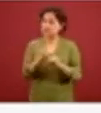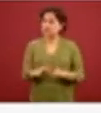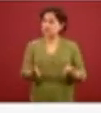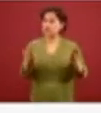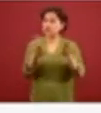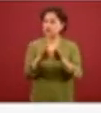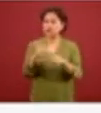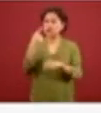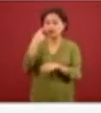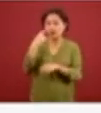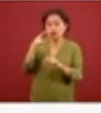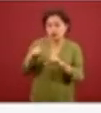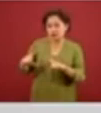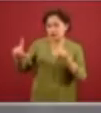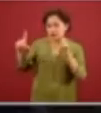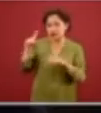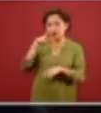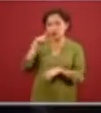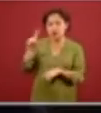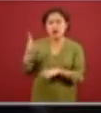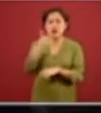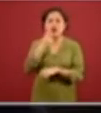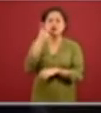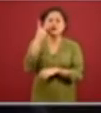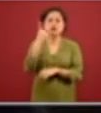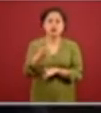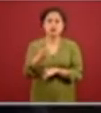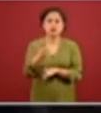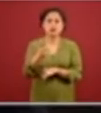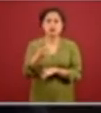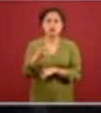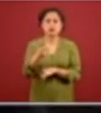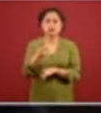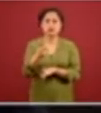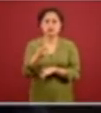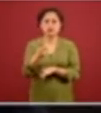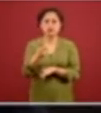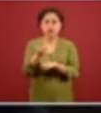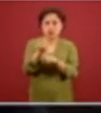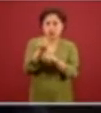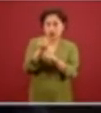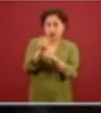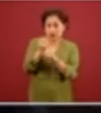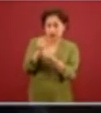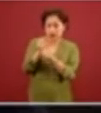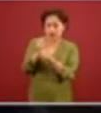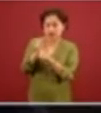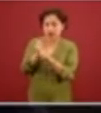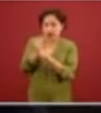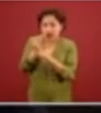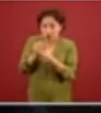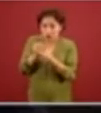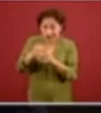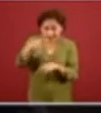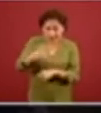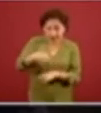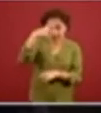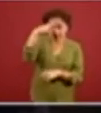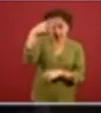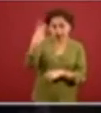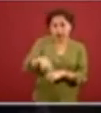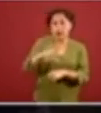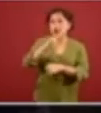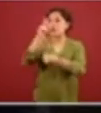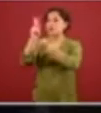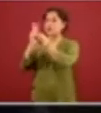enunciado. Un tratamiento de investigación que se está explorando en México y en otros